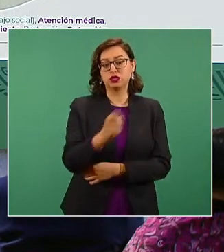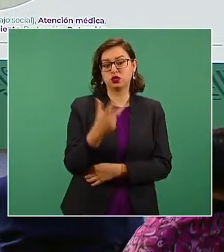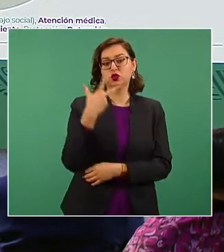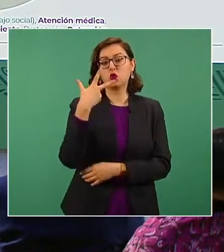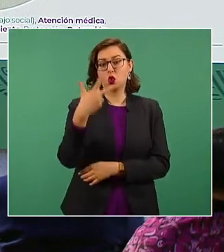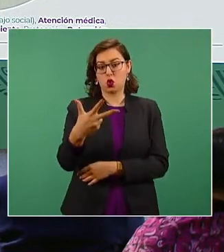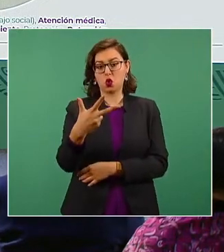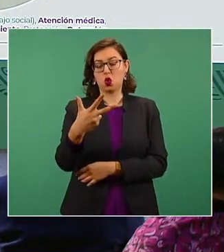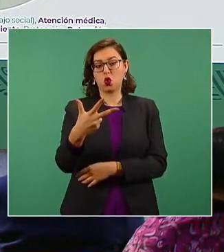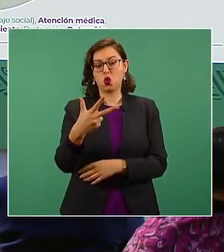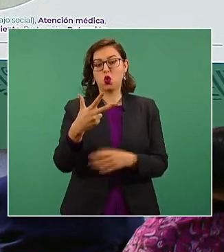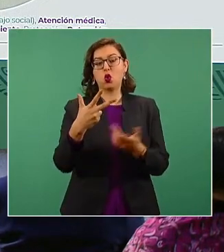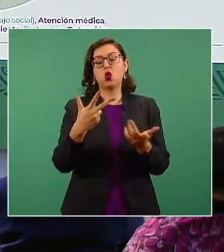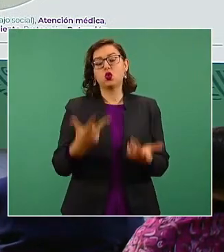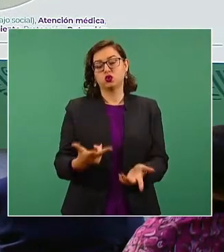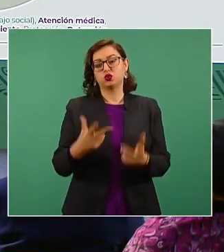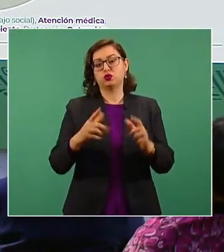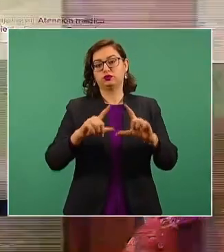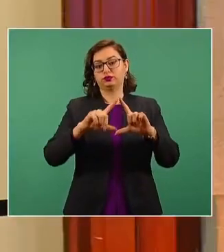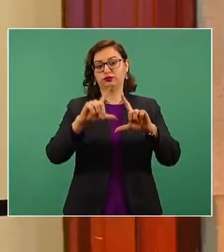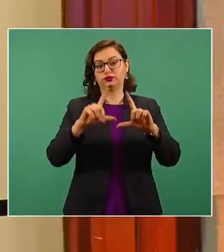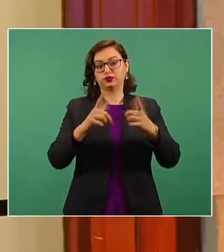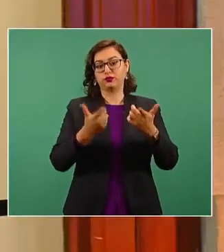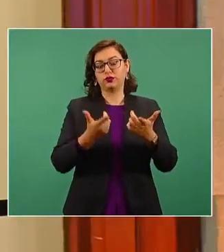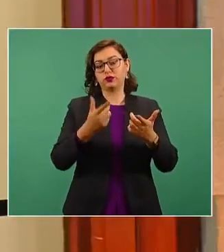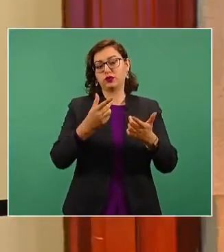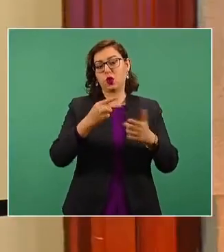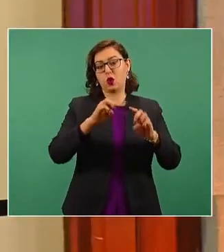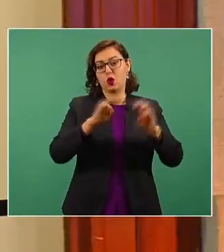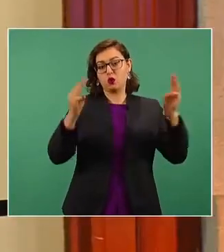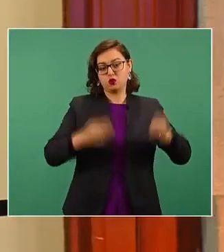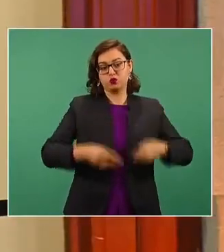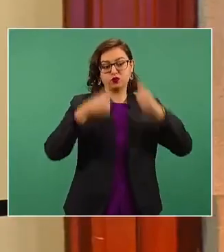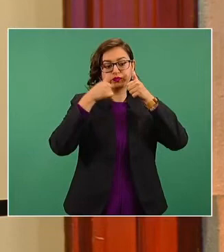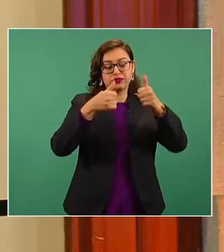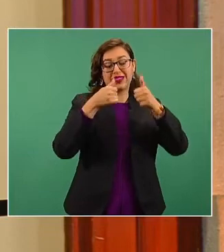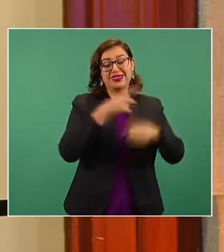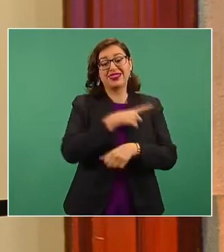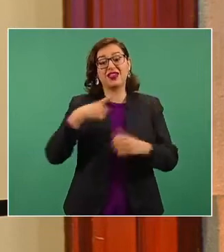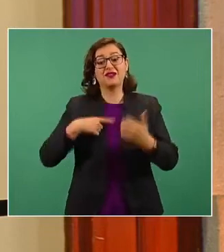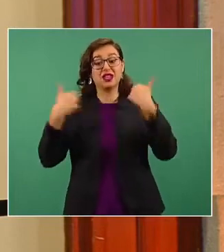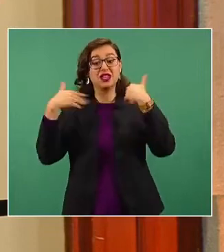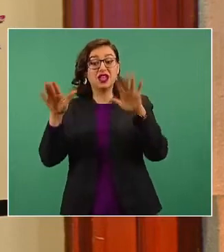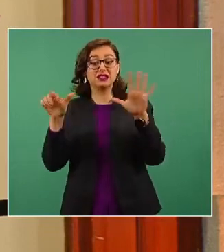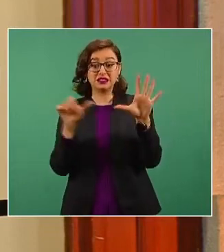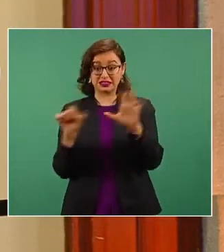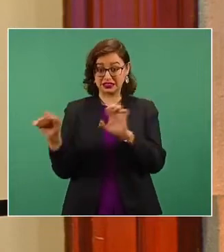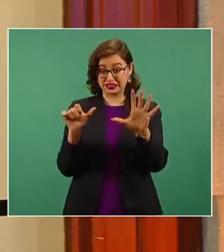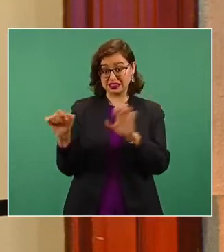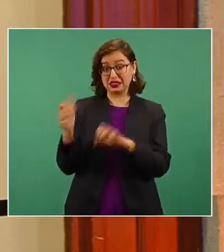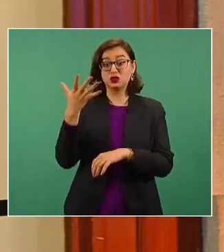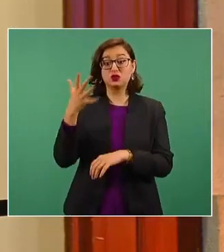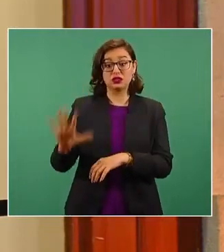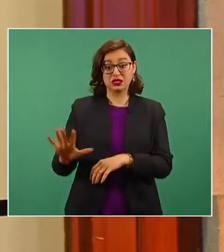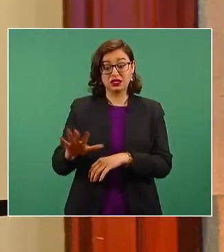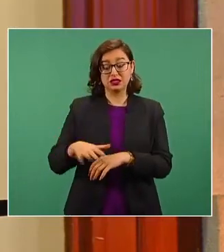en 610 que tendríamos que tener de acuerdo a las recomendaciones de la alerta de violencia de género. Esto recae sobre todo en la